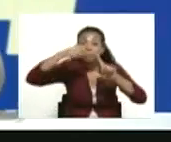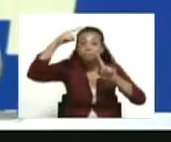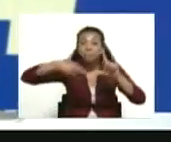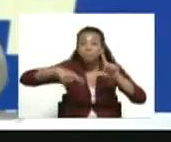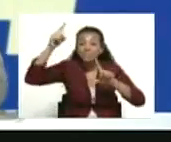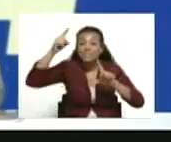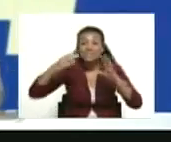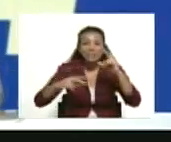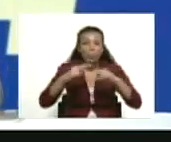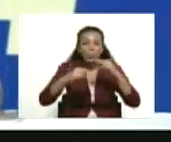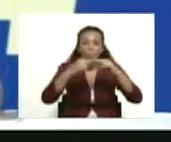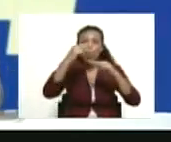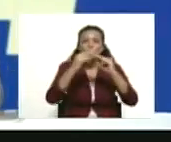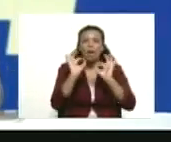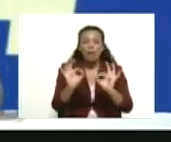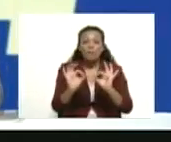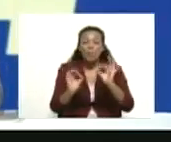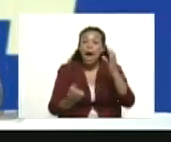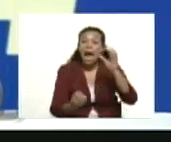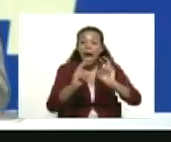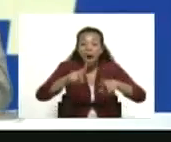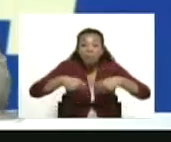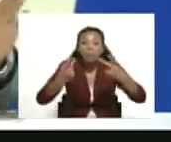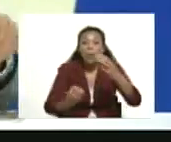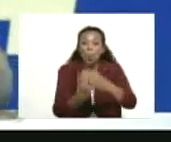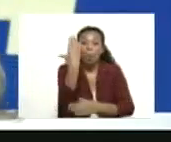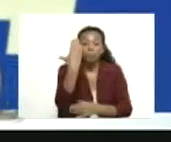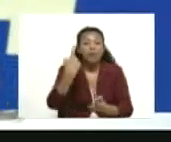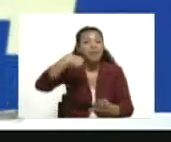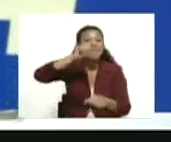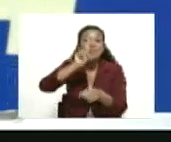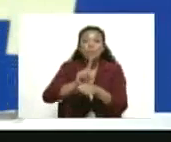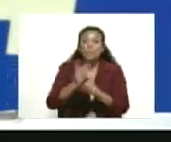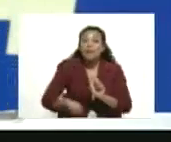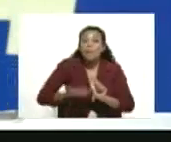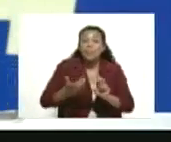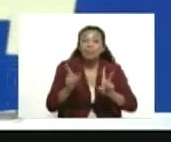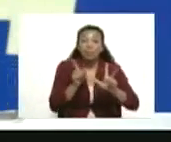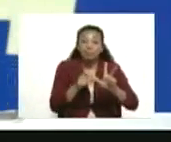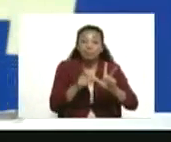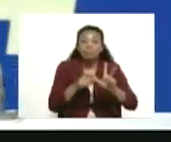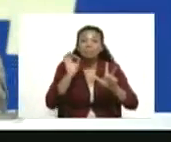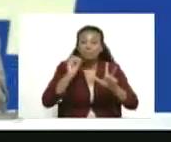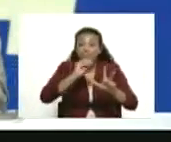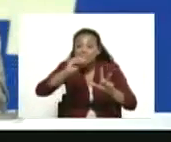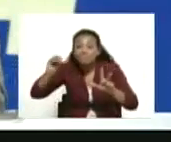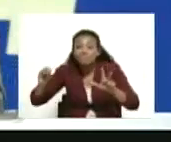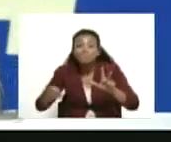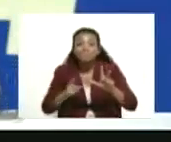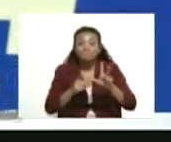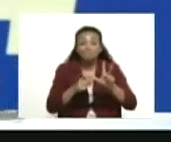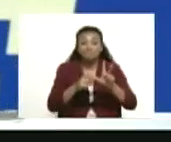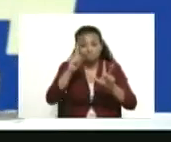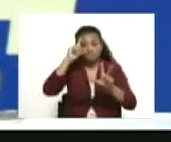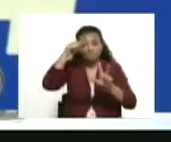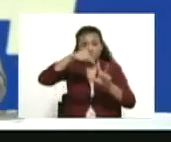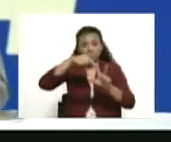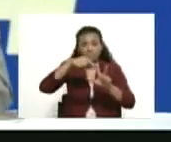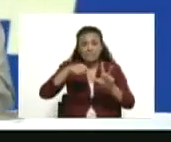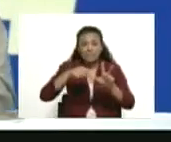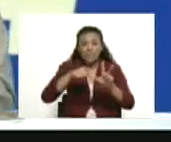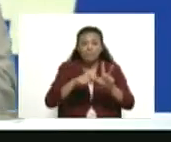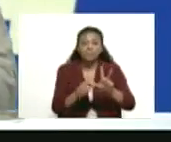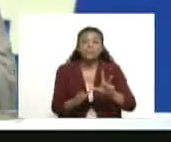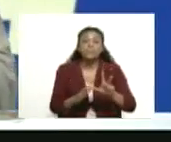construcción de una nueva economía. Eso es fundamental, eso es un consenso fundamental, de primer